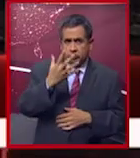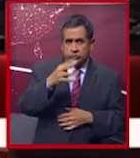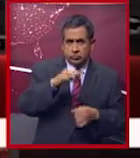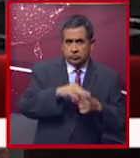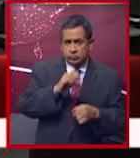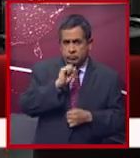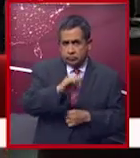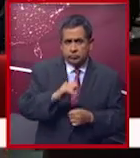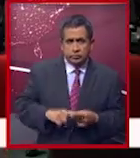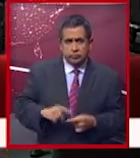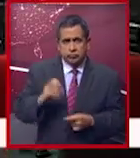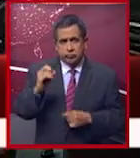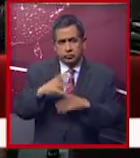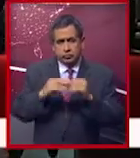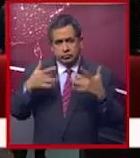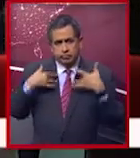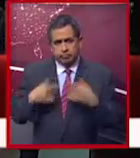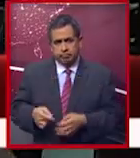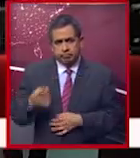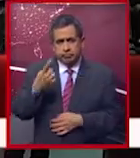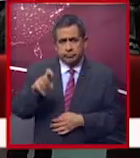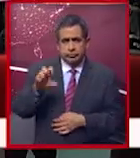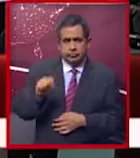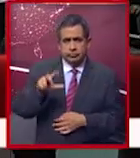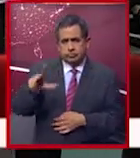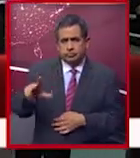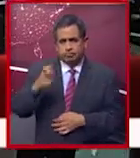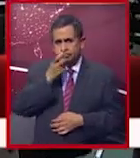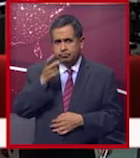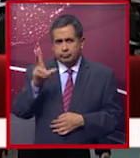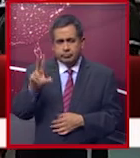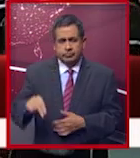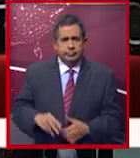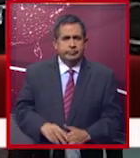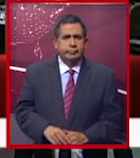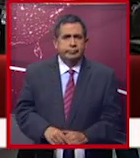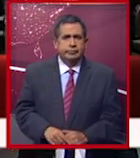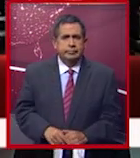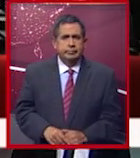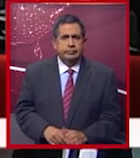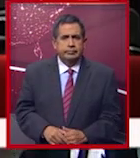205 votos a favor, 0 abstenciones y 168 en contra.